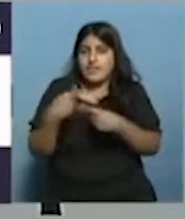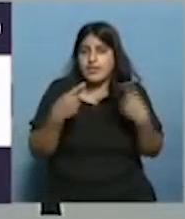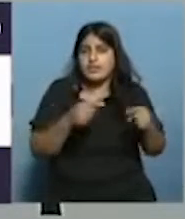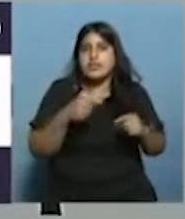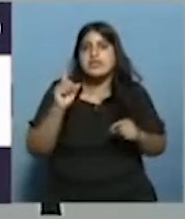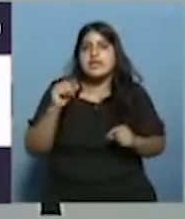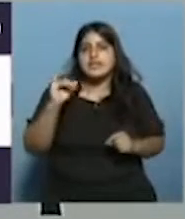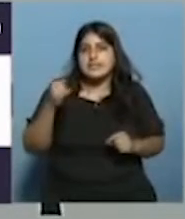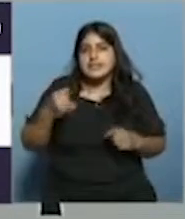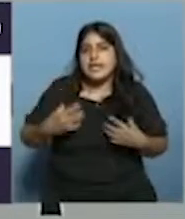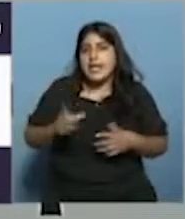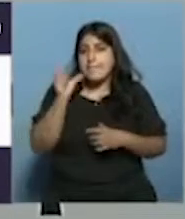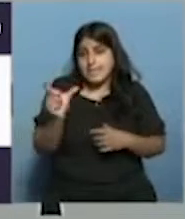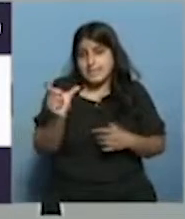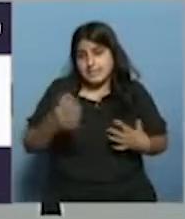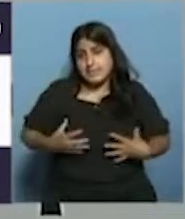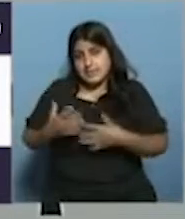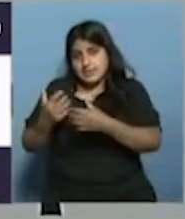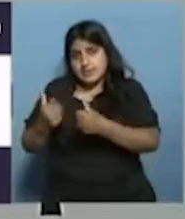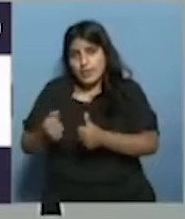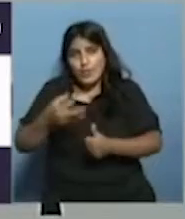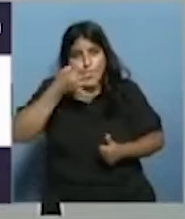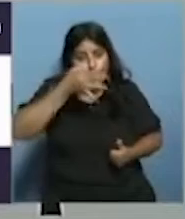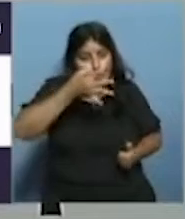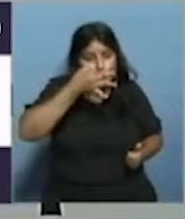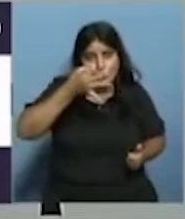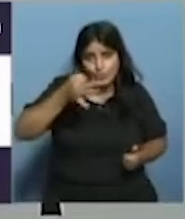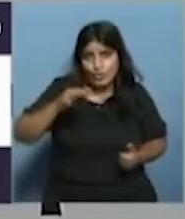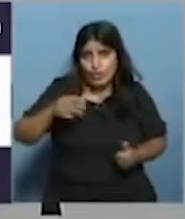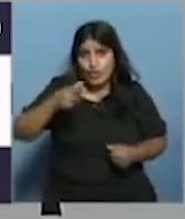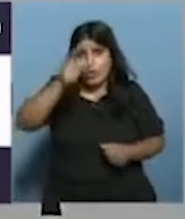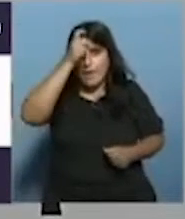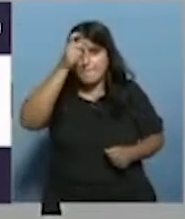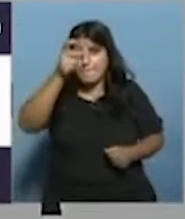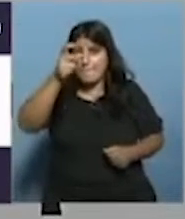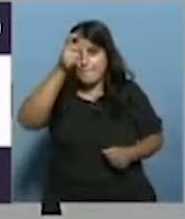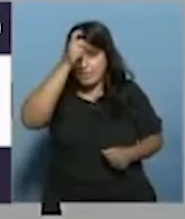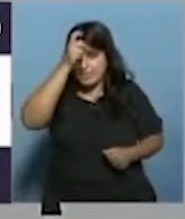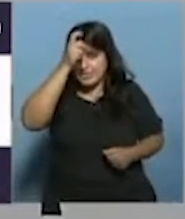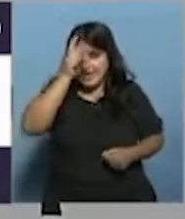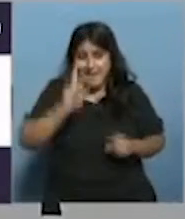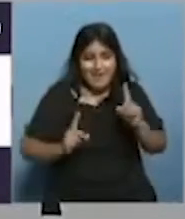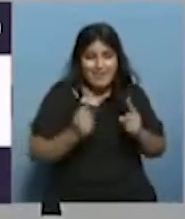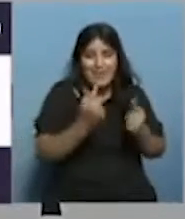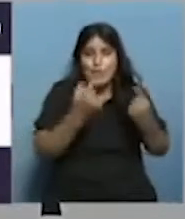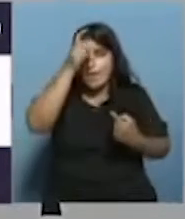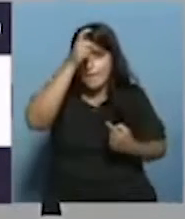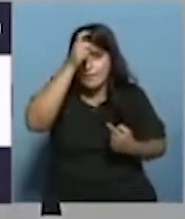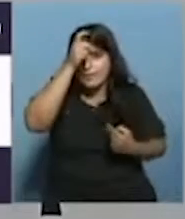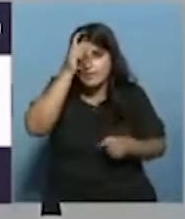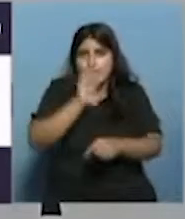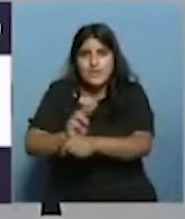pase sanitario lo vamos a hacer al control en forma aleatoria a través de la policía, pero yo le he requerido a los intendentes, a